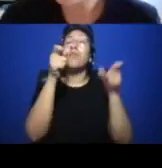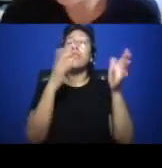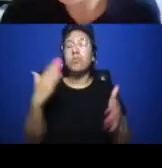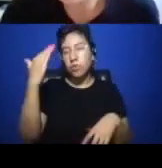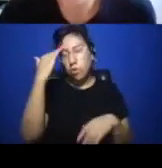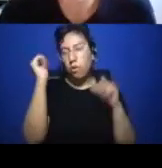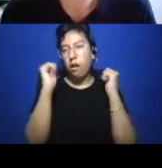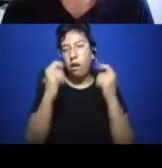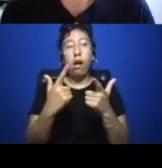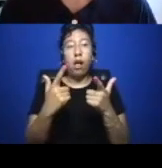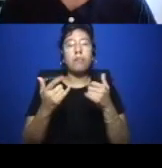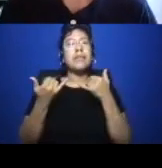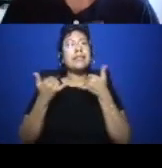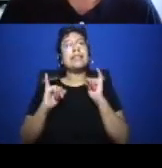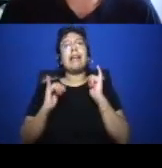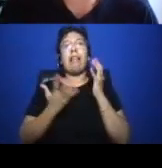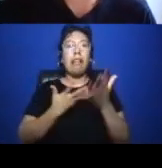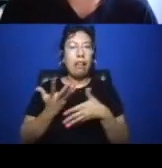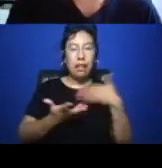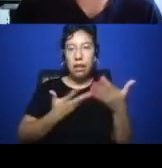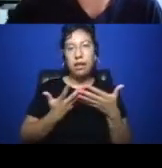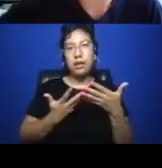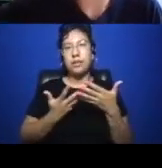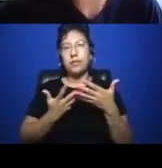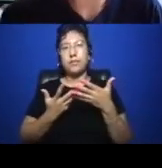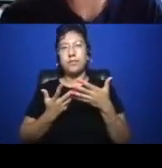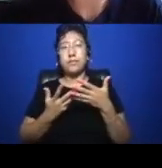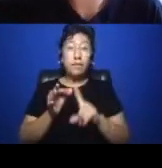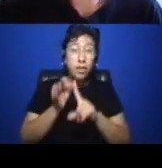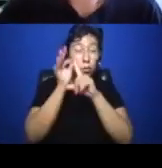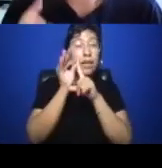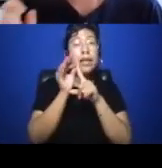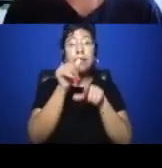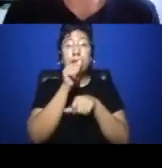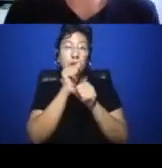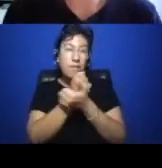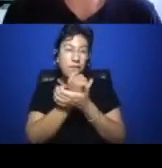tenemos que movernos hacia no tener, usar la misma contraseña en diferentes espacios.